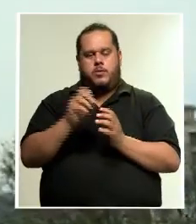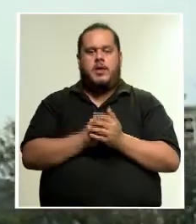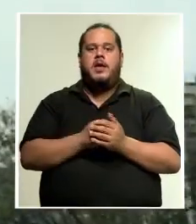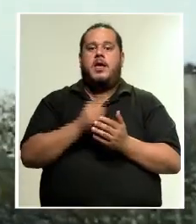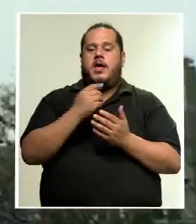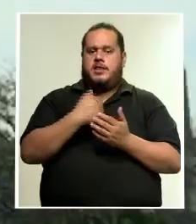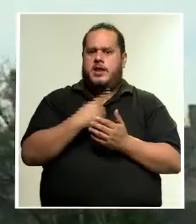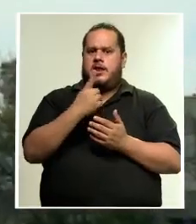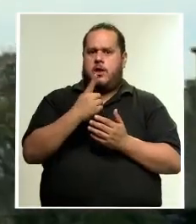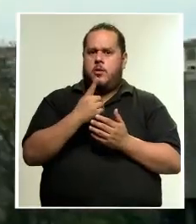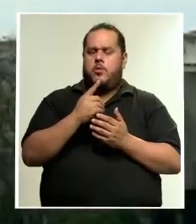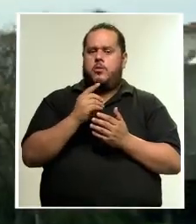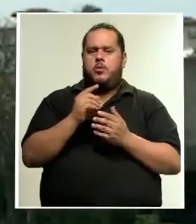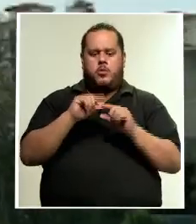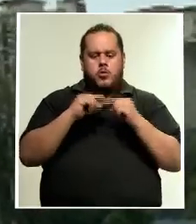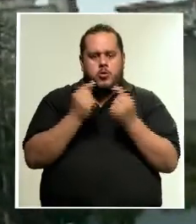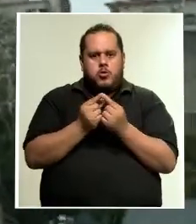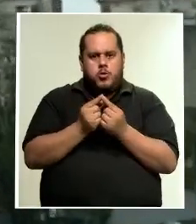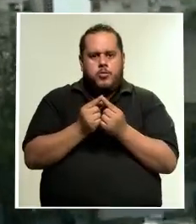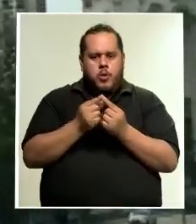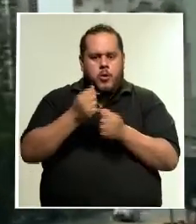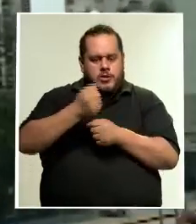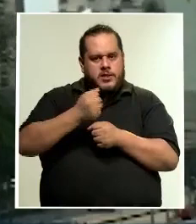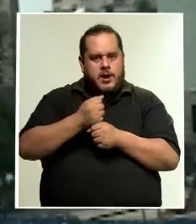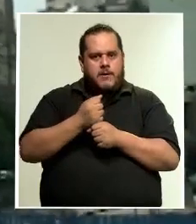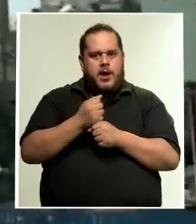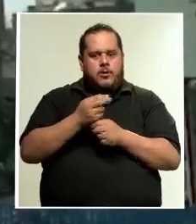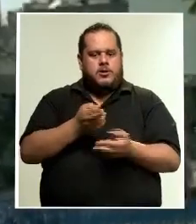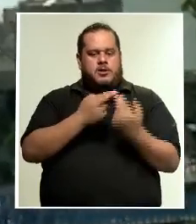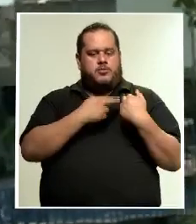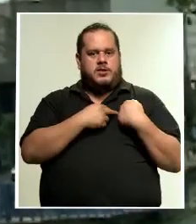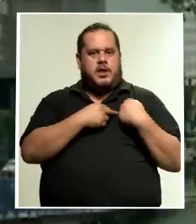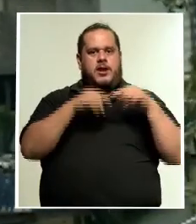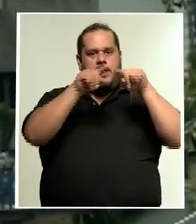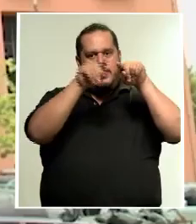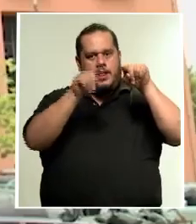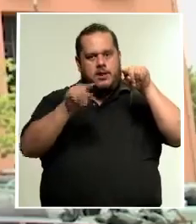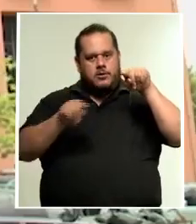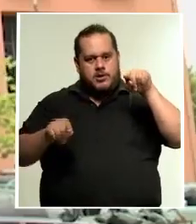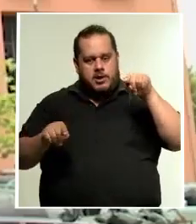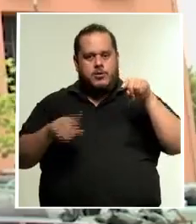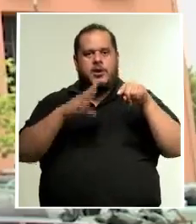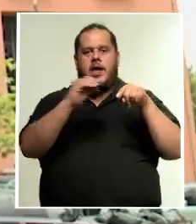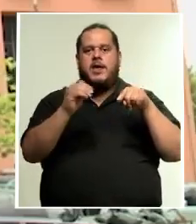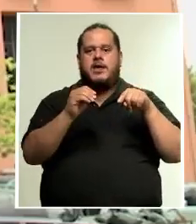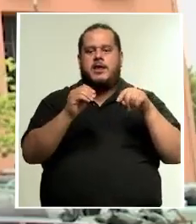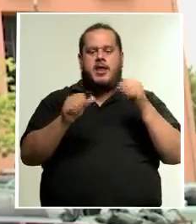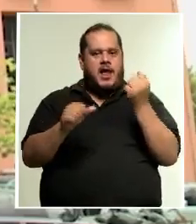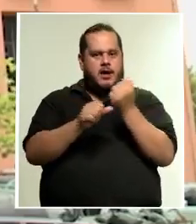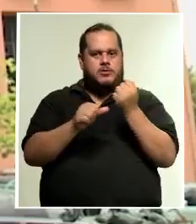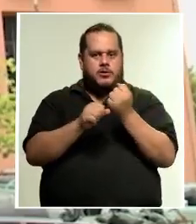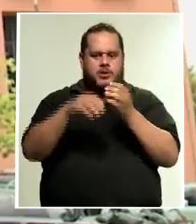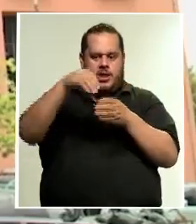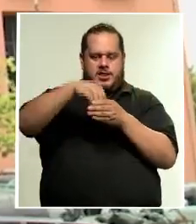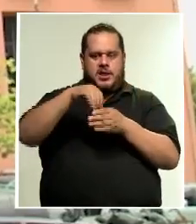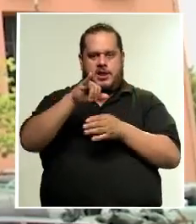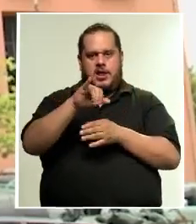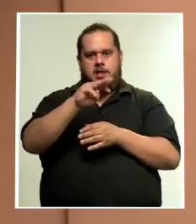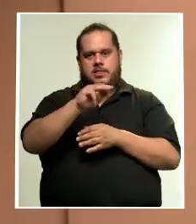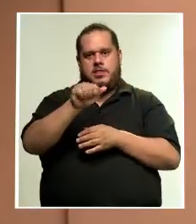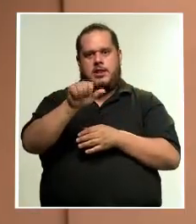una unidad ejecutora que estará a cargo de la Contraloría General de la República y la Auditoría Interna de IMAS.